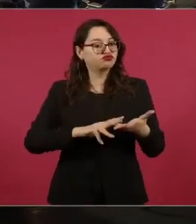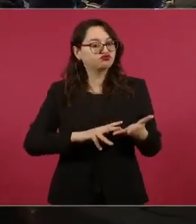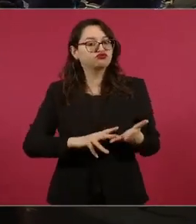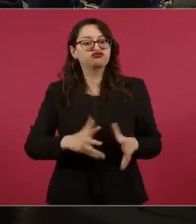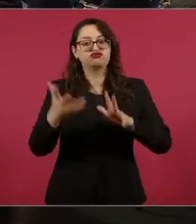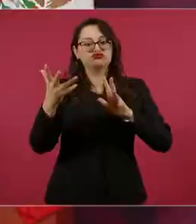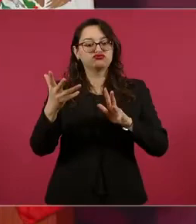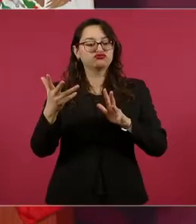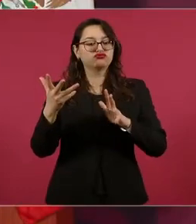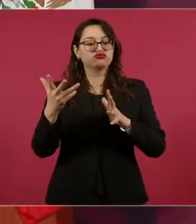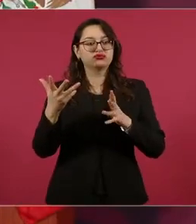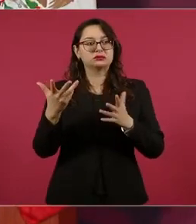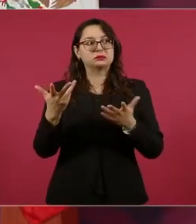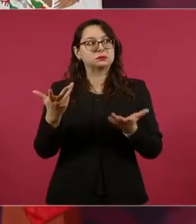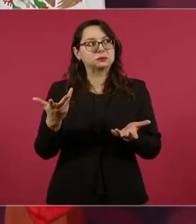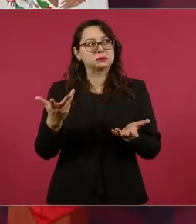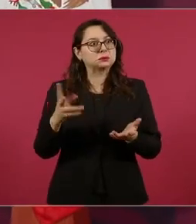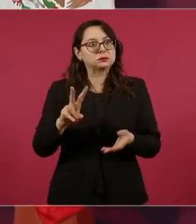una